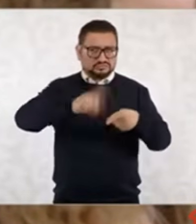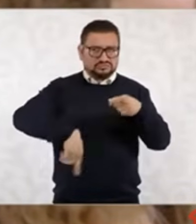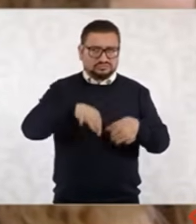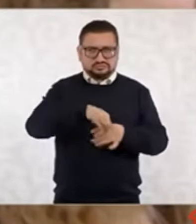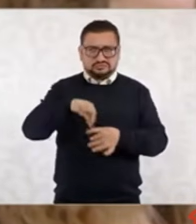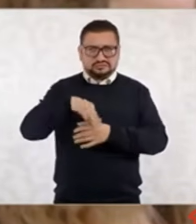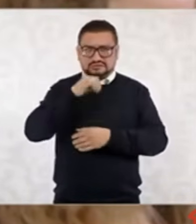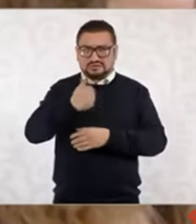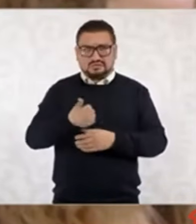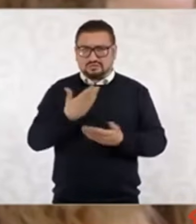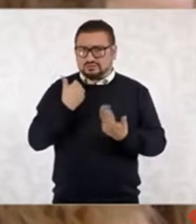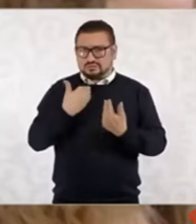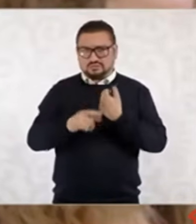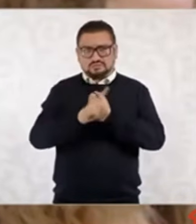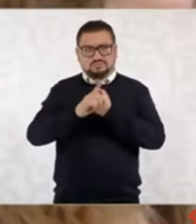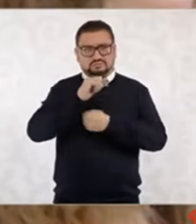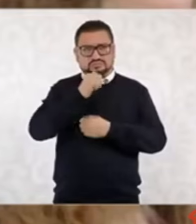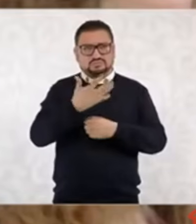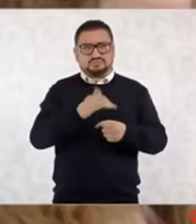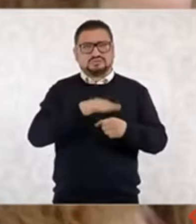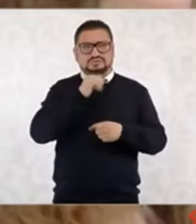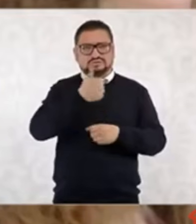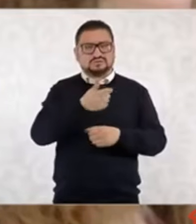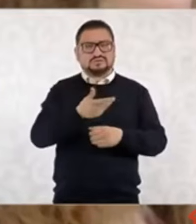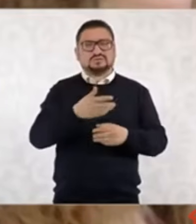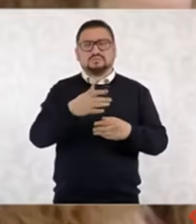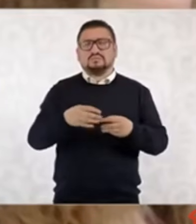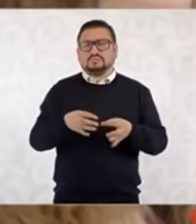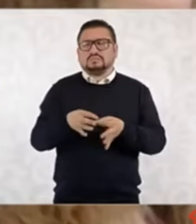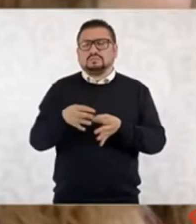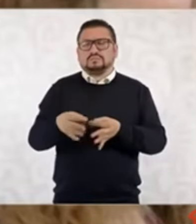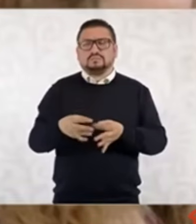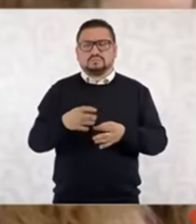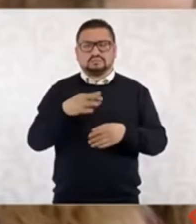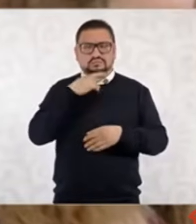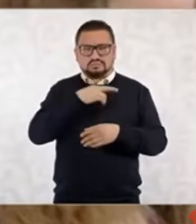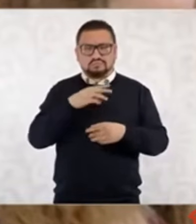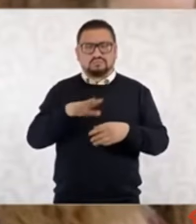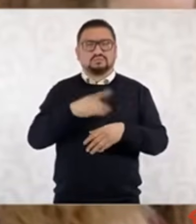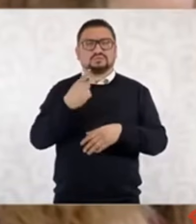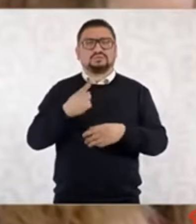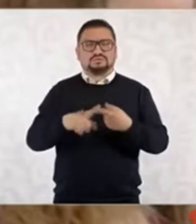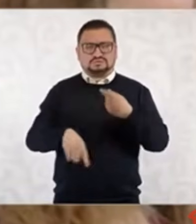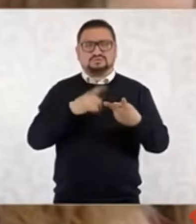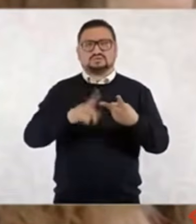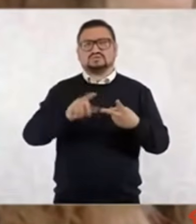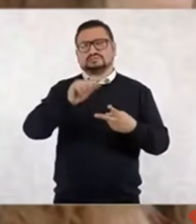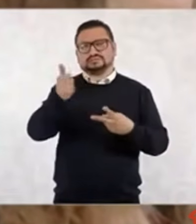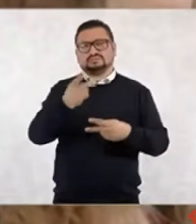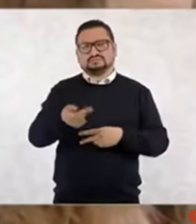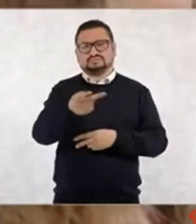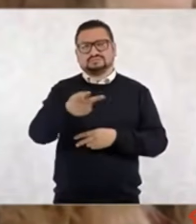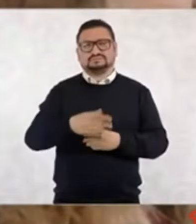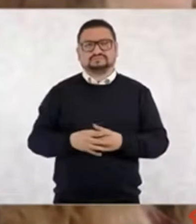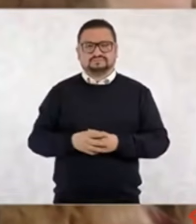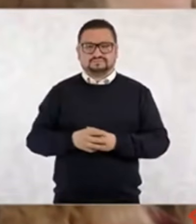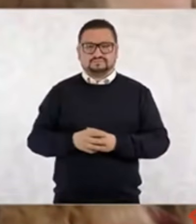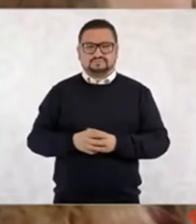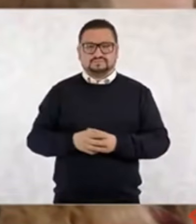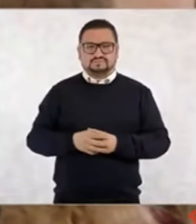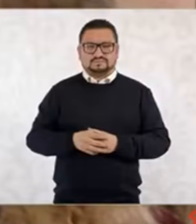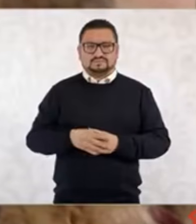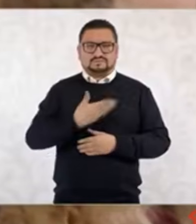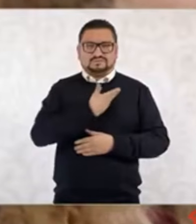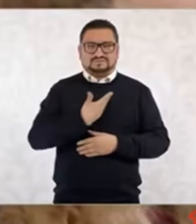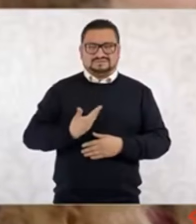hay ningún problema con su administración. Y la segunda pregunta que quiero hacerle sobre el tema es, el